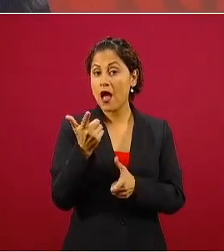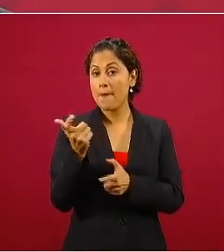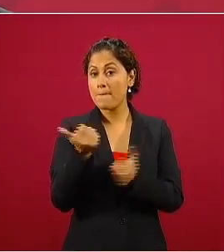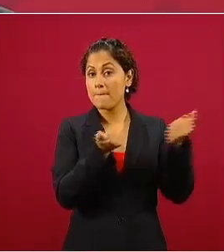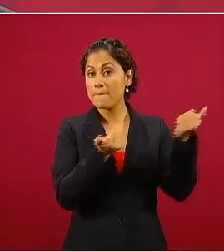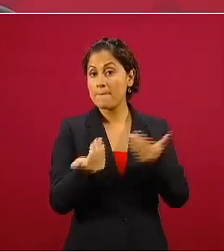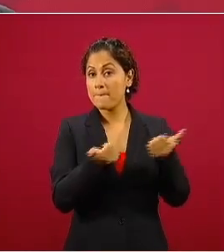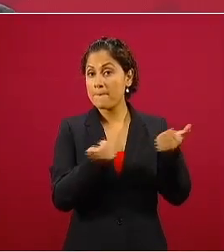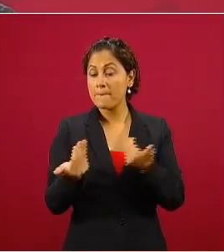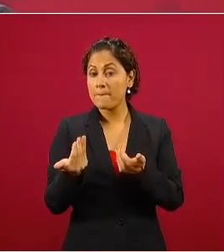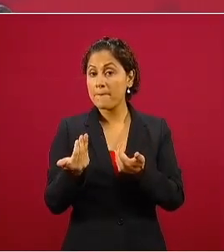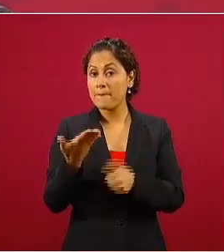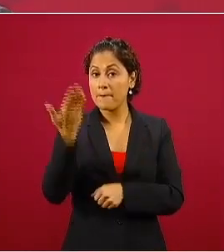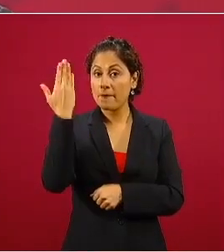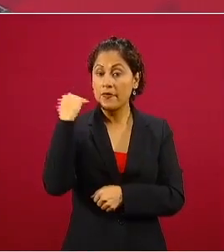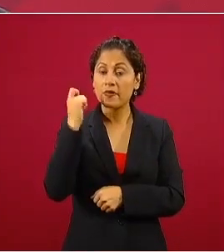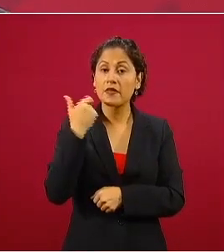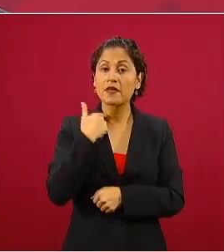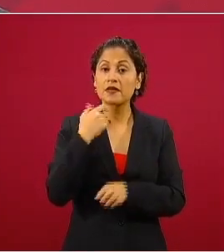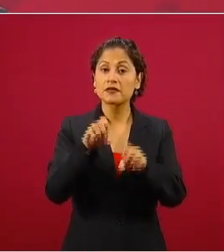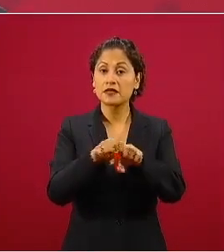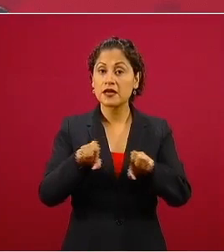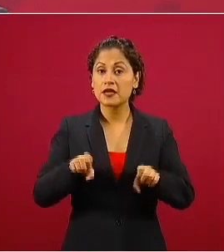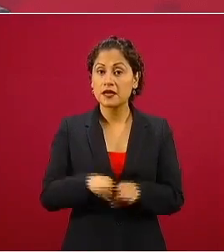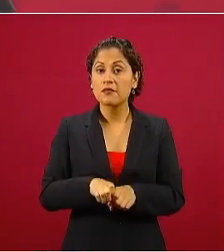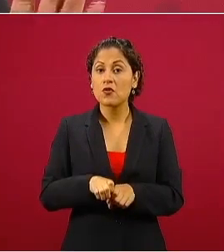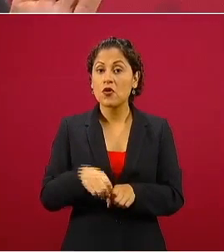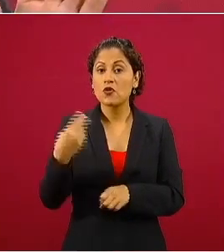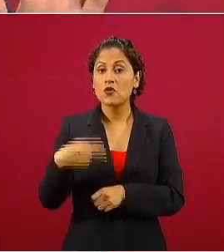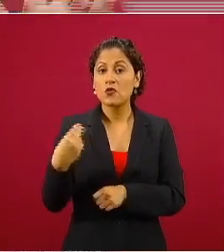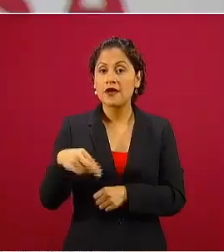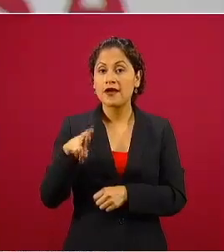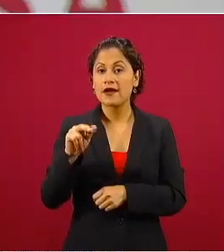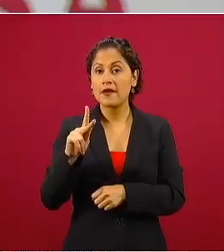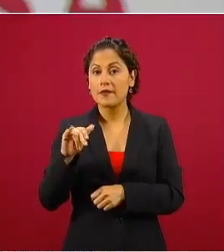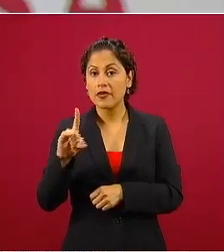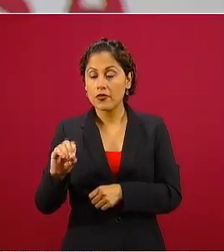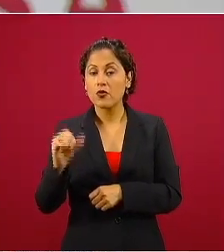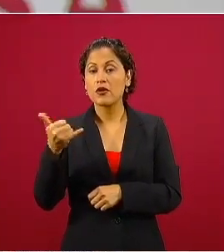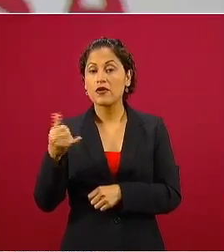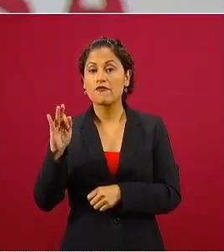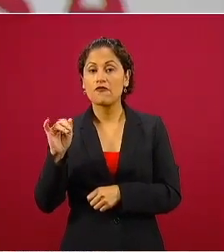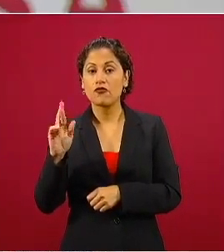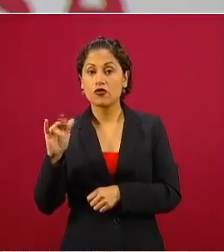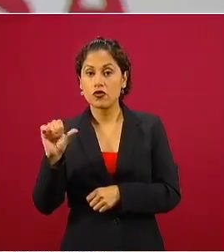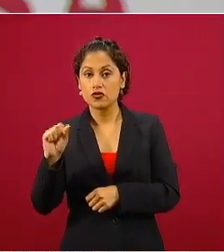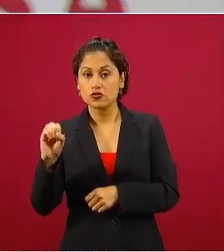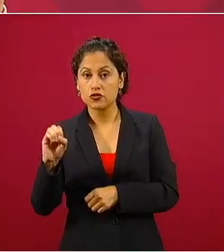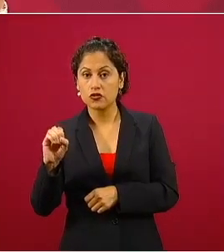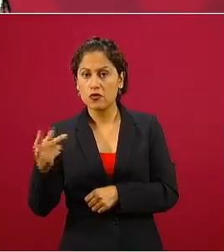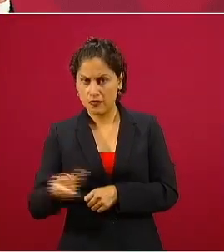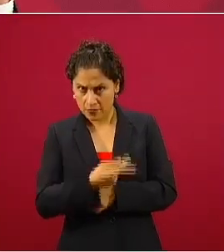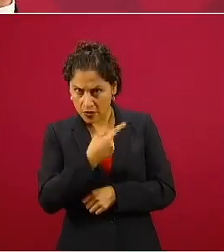en el operativo de Rápido y Furioso. Nada más eso. Bueno, pues ahí está el momento en